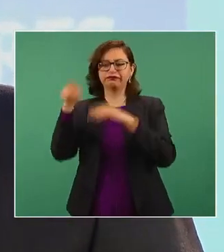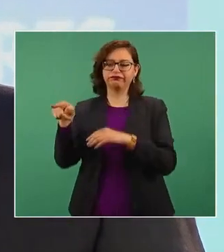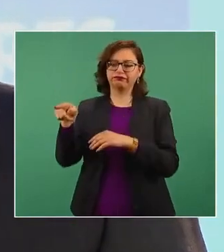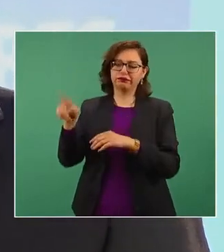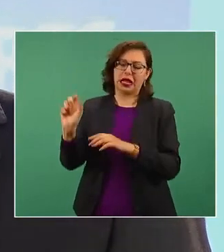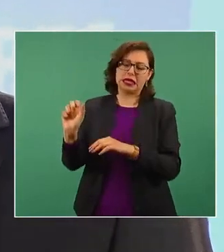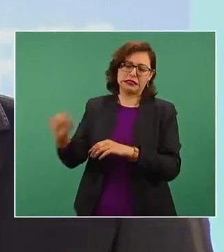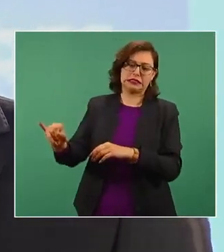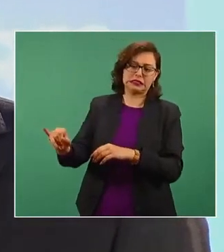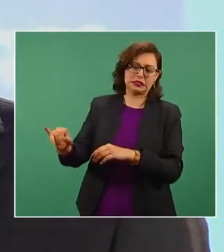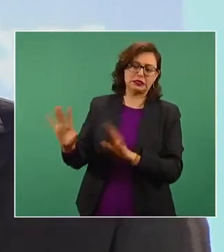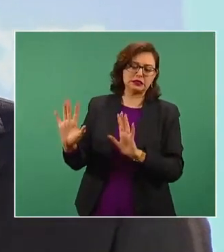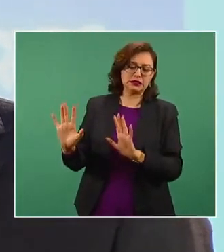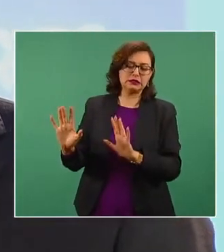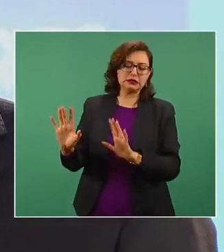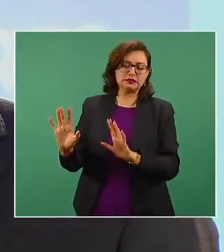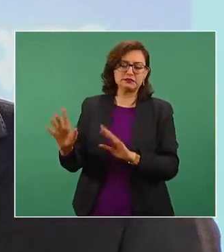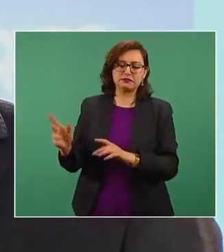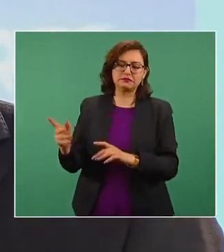que ahora